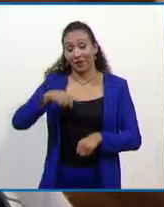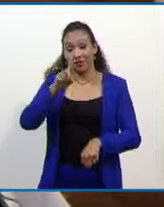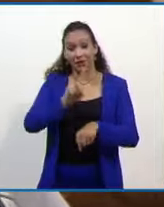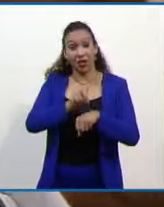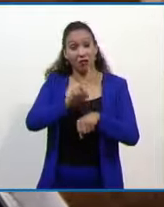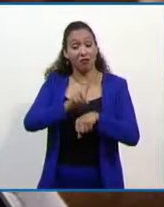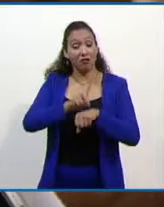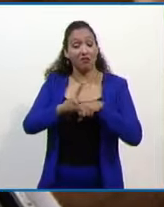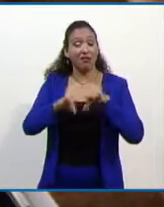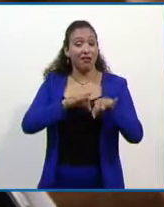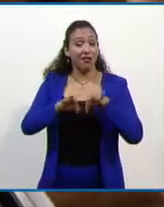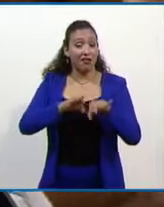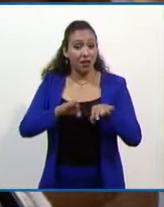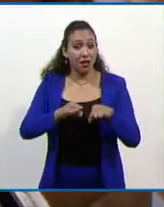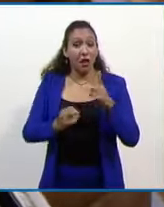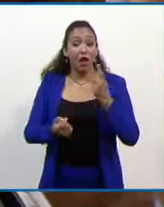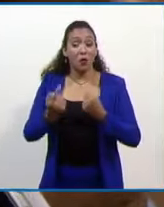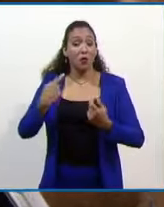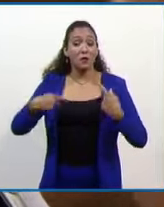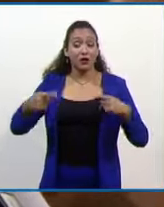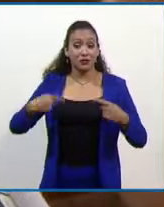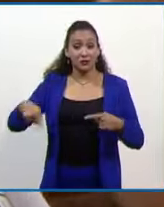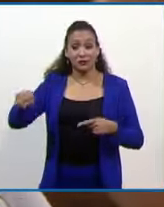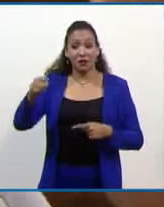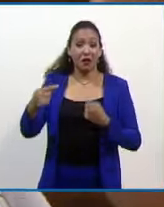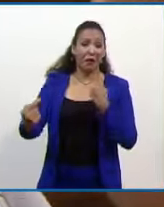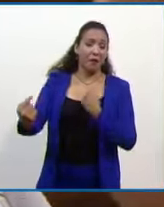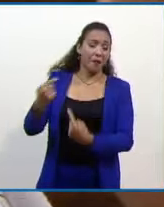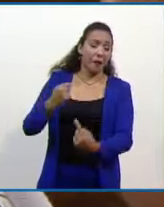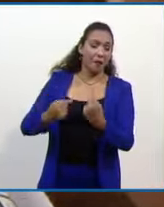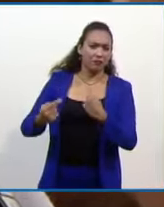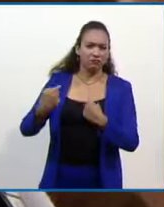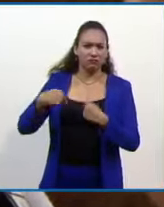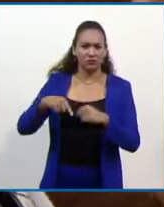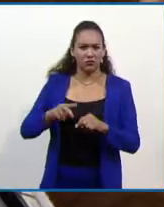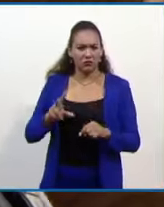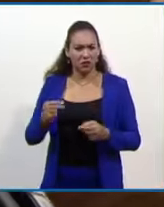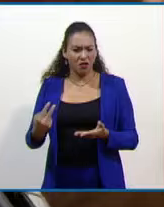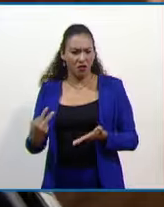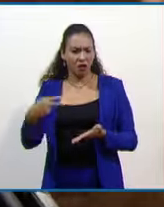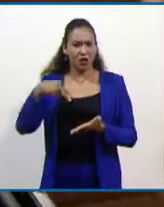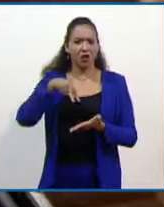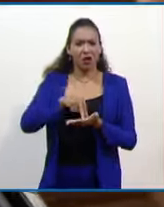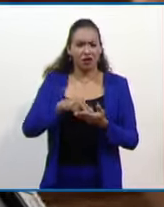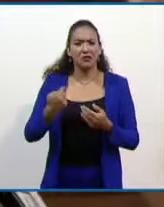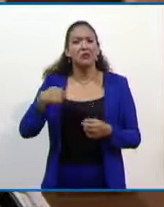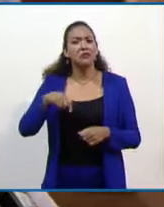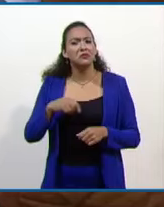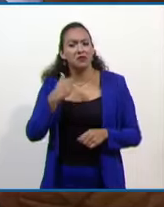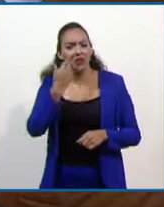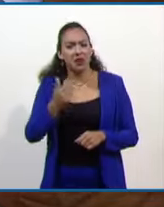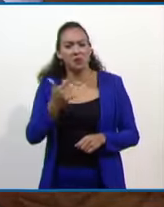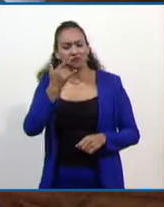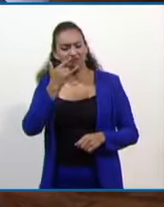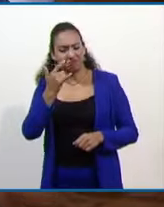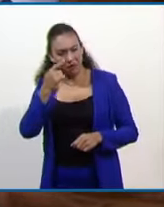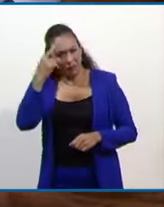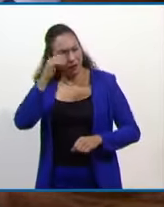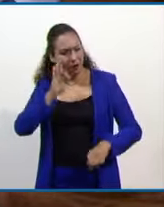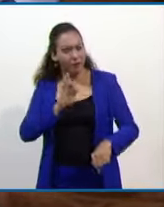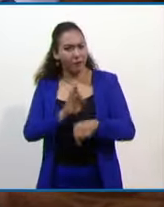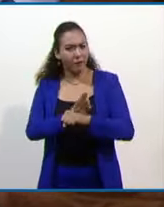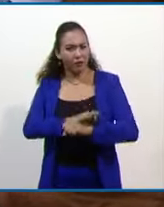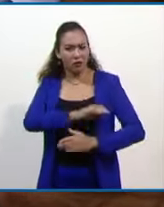sigue denostando y pues bueno, aquí estamos por nuestra propia iniciativa y seguimos en la lucha. Para hacer